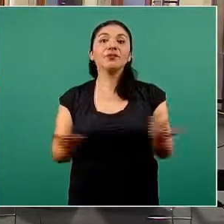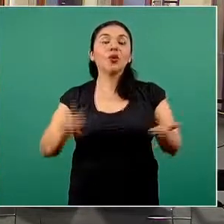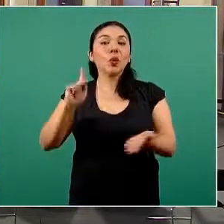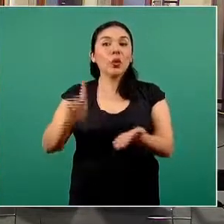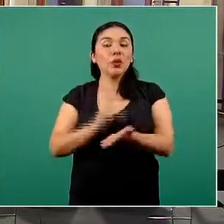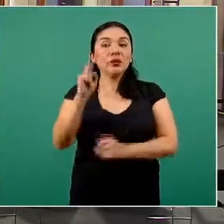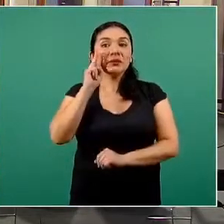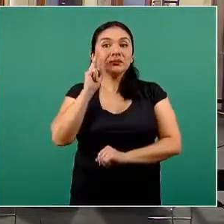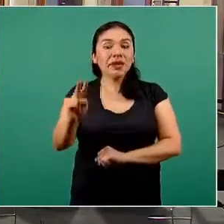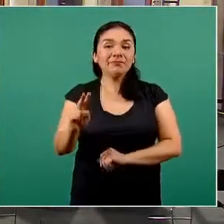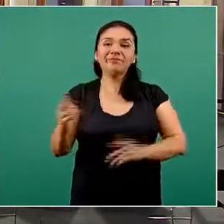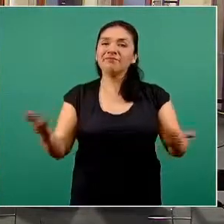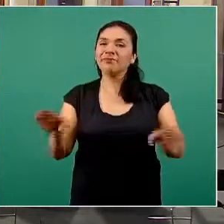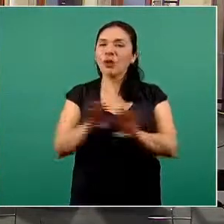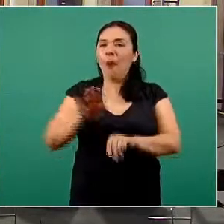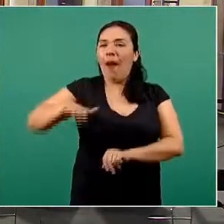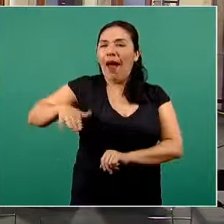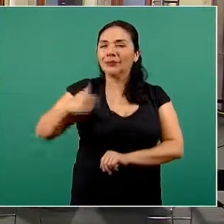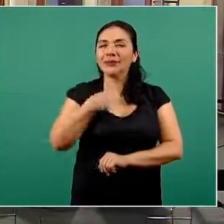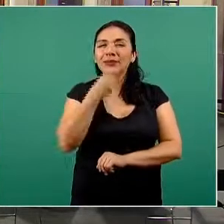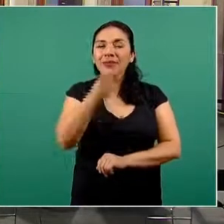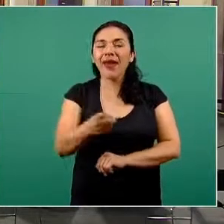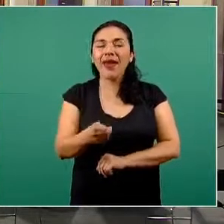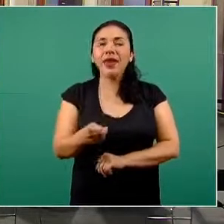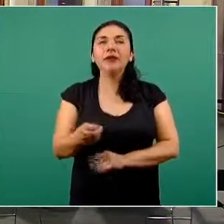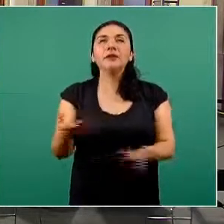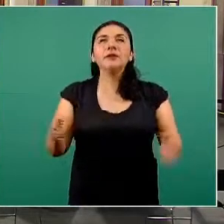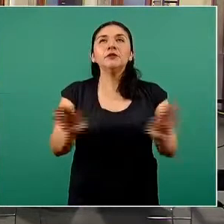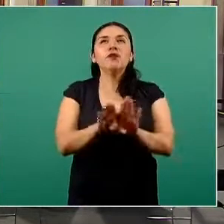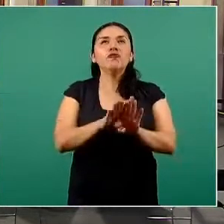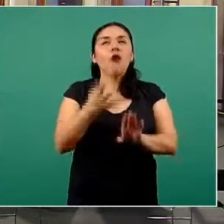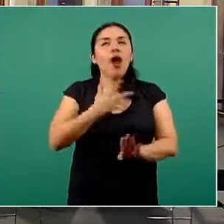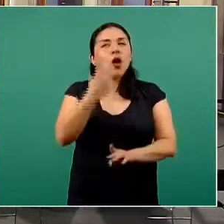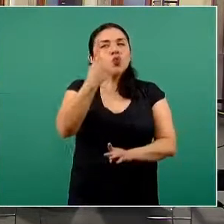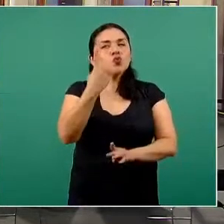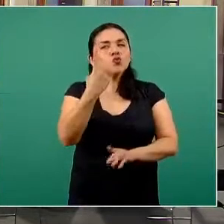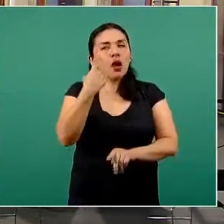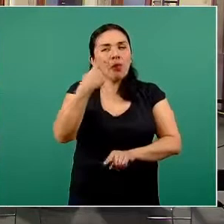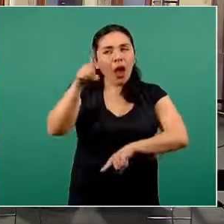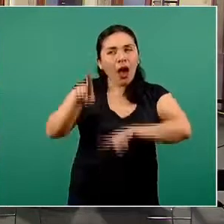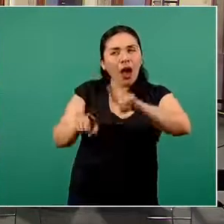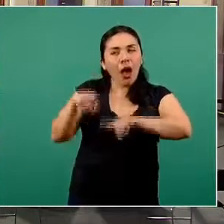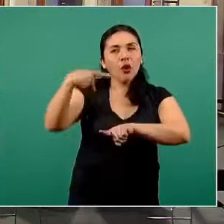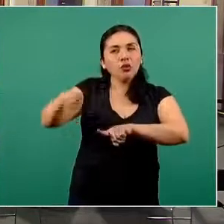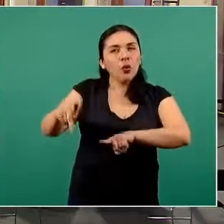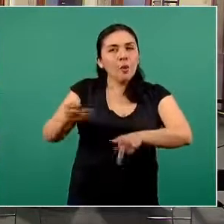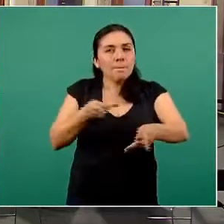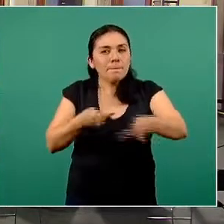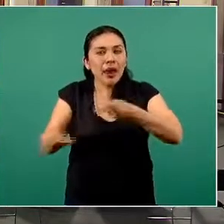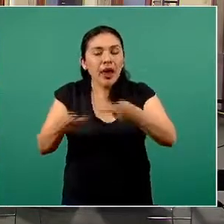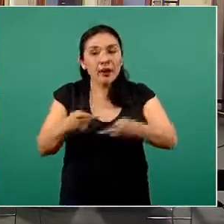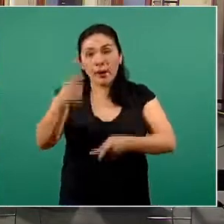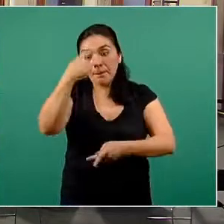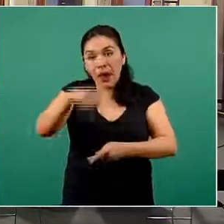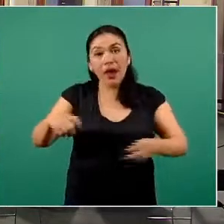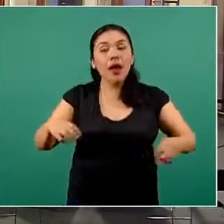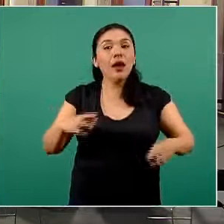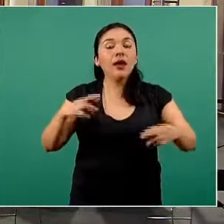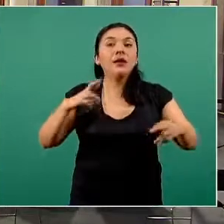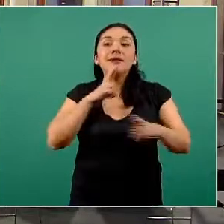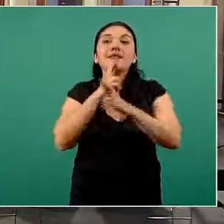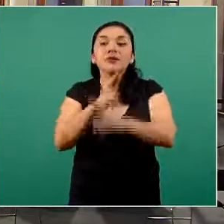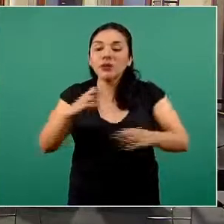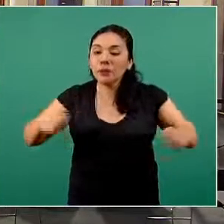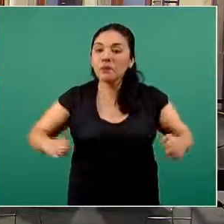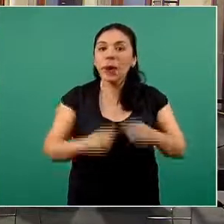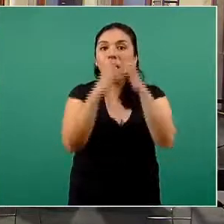Nuevamente vemos, como decíamos, una variación específica de la Estrategia Nacional de Respuesta o de Preparación